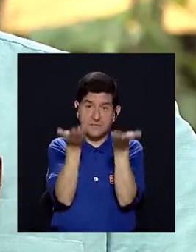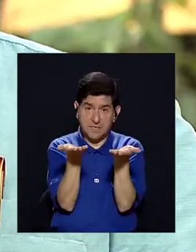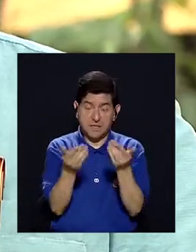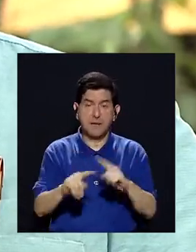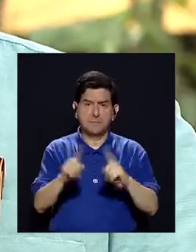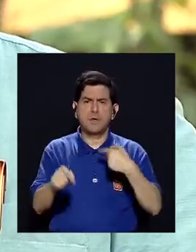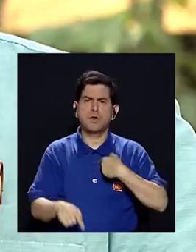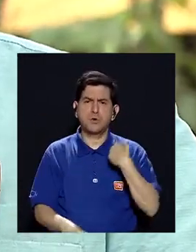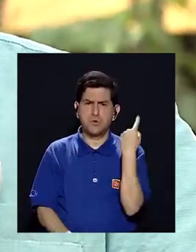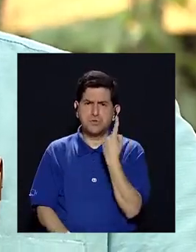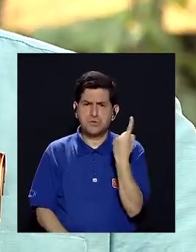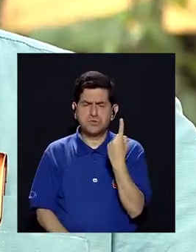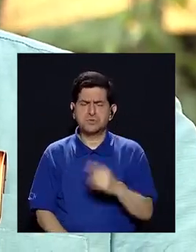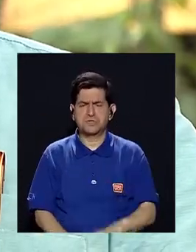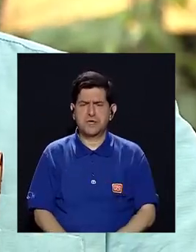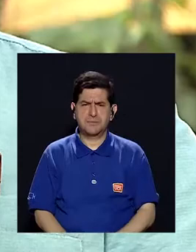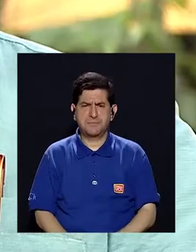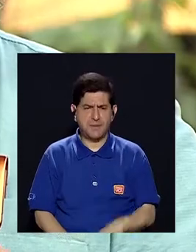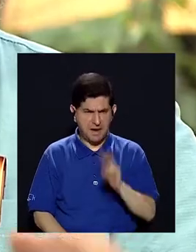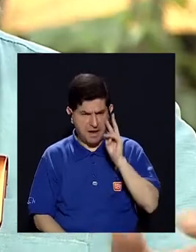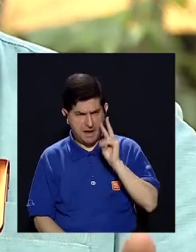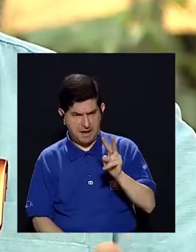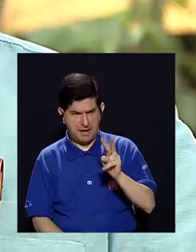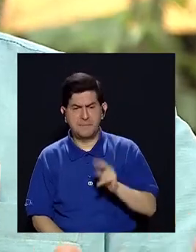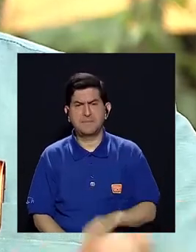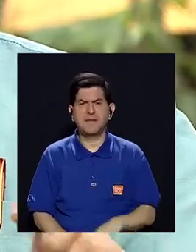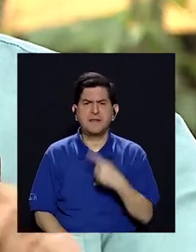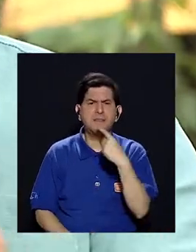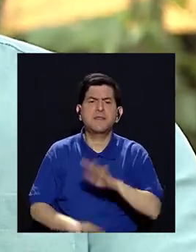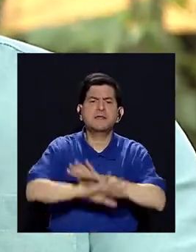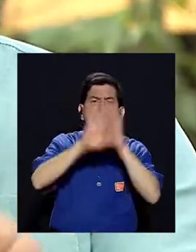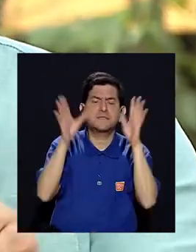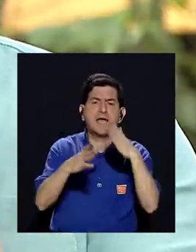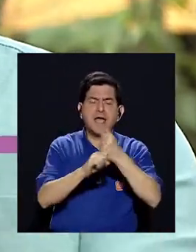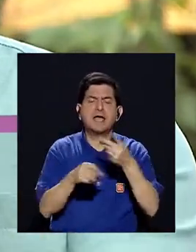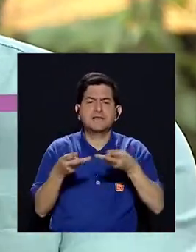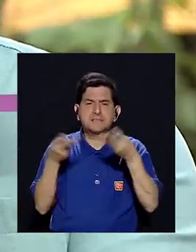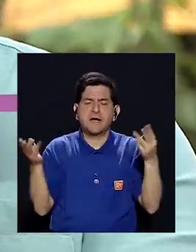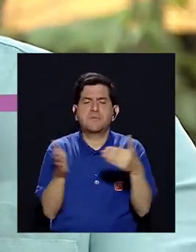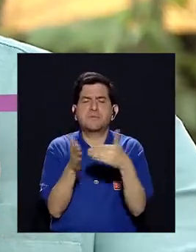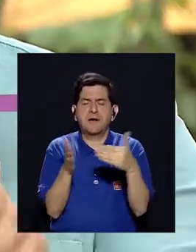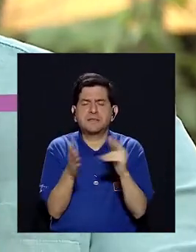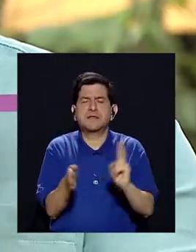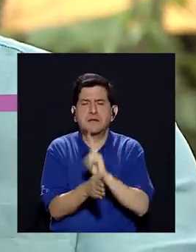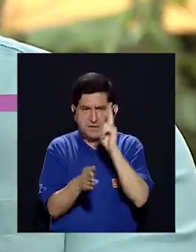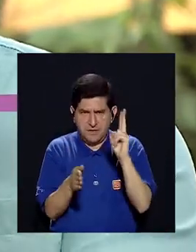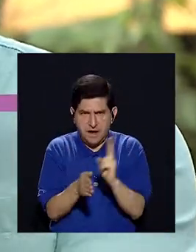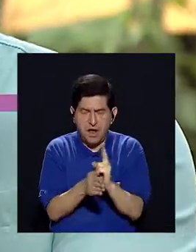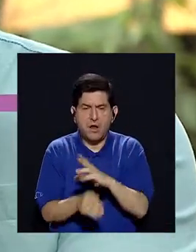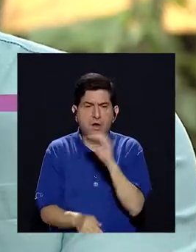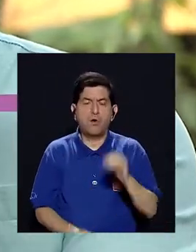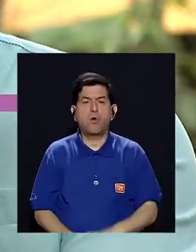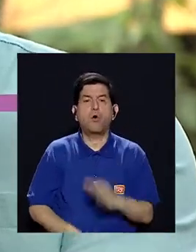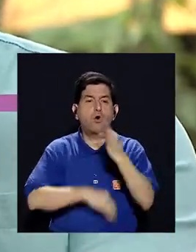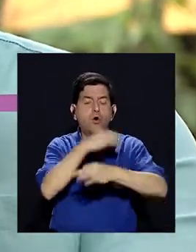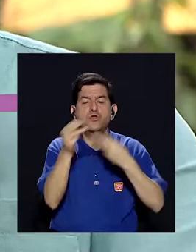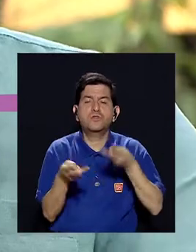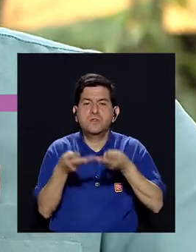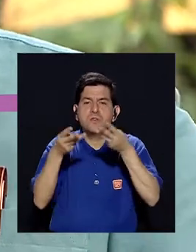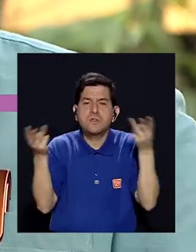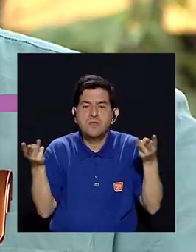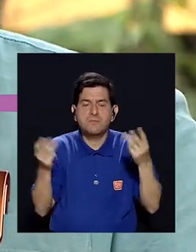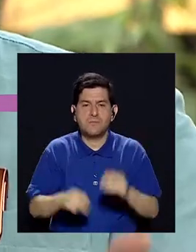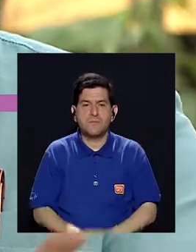dando, pero yo siempre lo hago. Entonces, donde la veo, ahí dice claramente, hecha de material reciclable, hecha de tal resina que